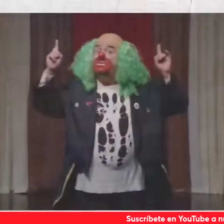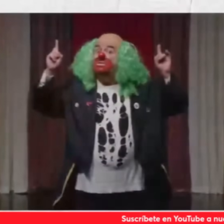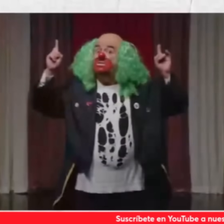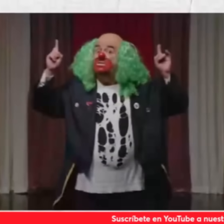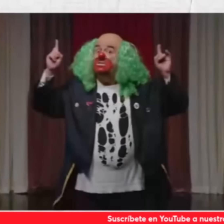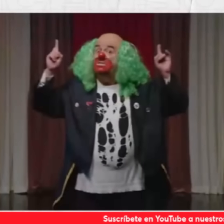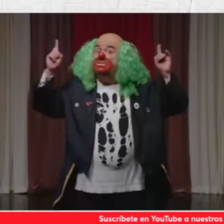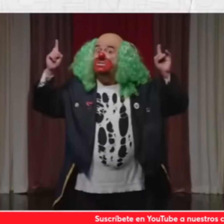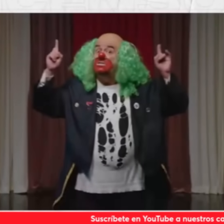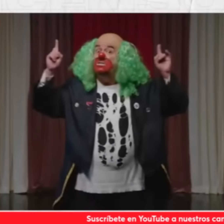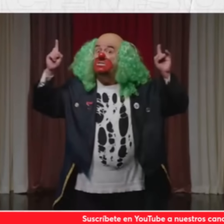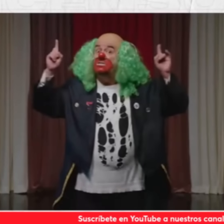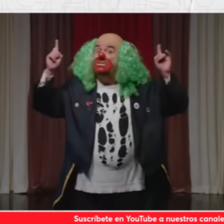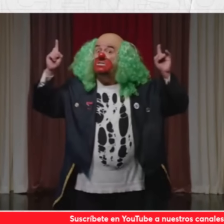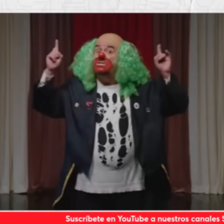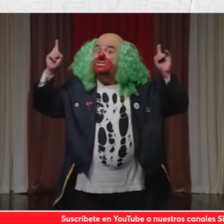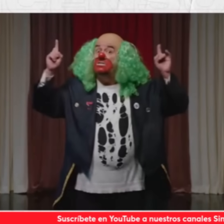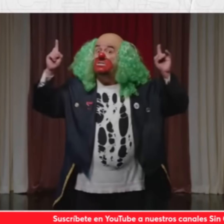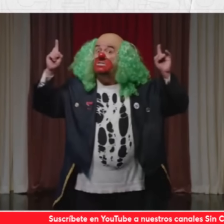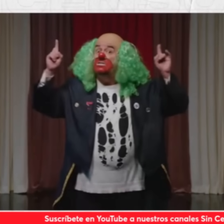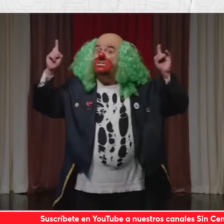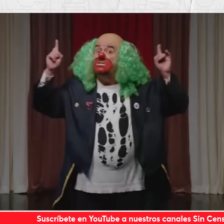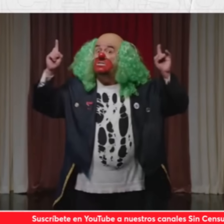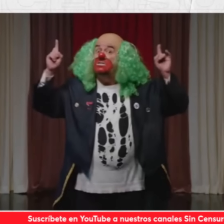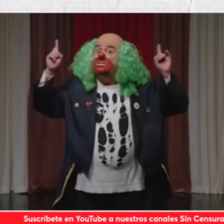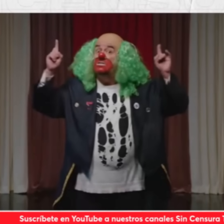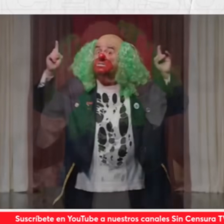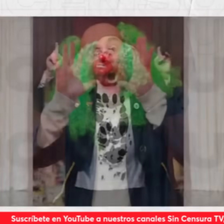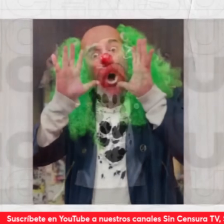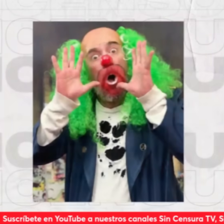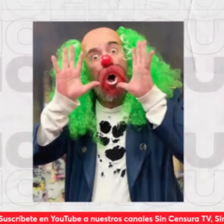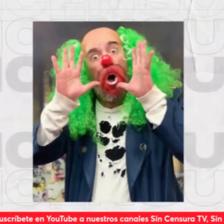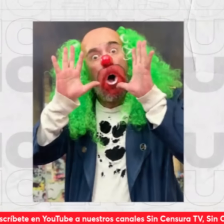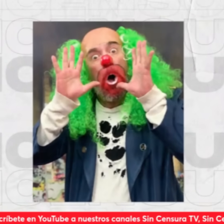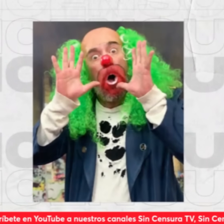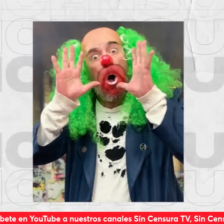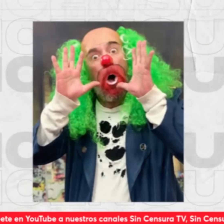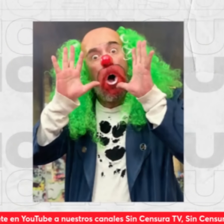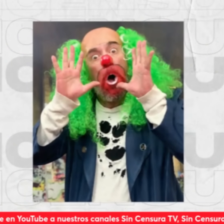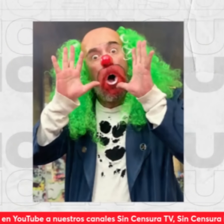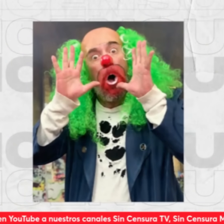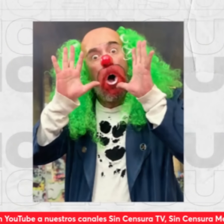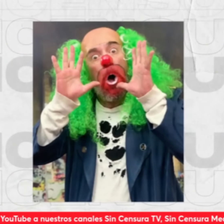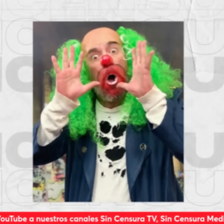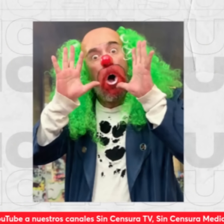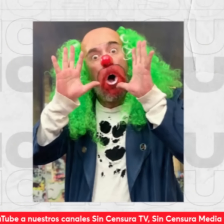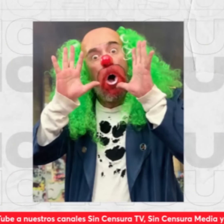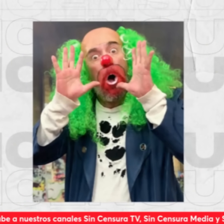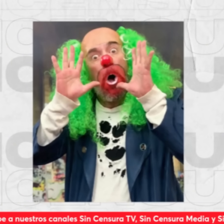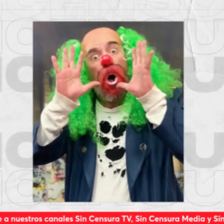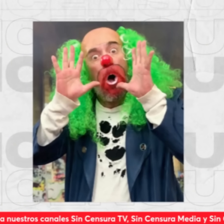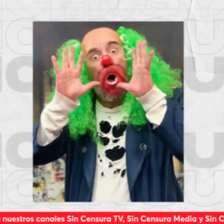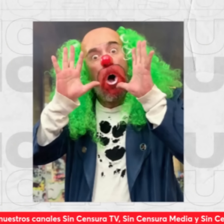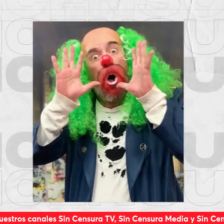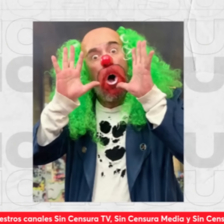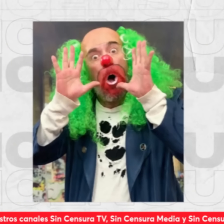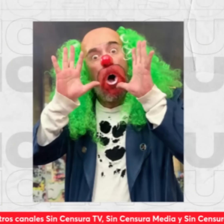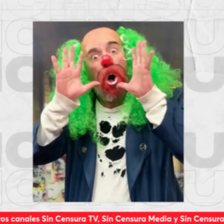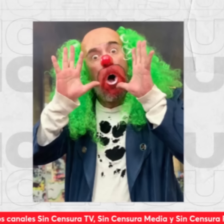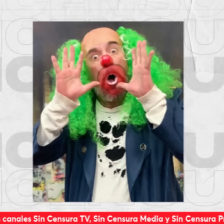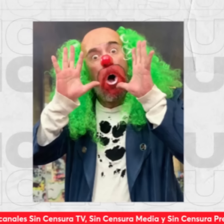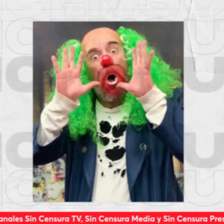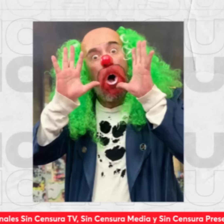mienta madres a López Obrador, dice mamada y media, lo mismo que este tipejo que se identifica como